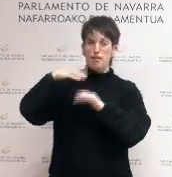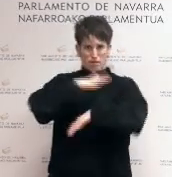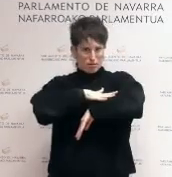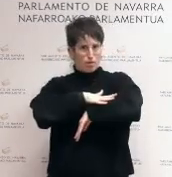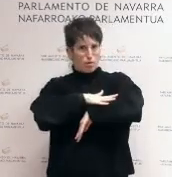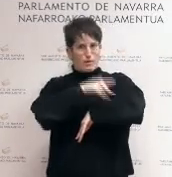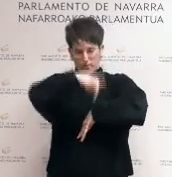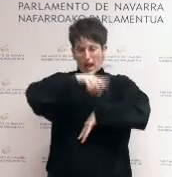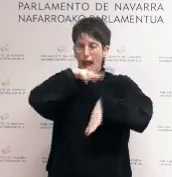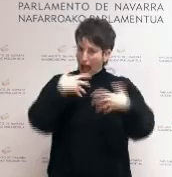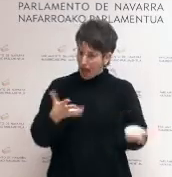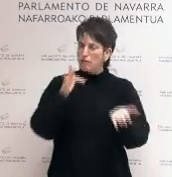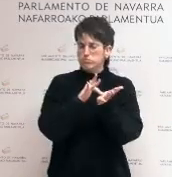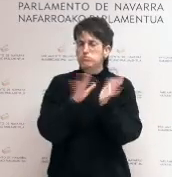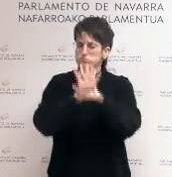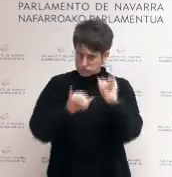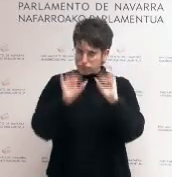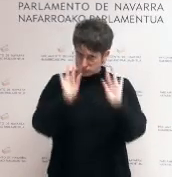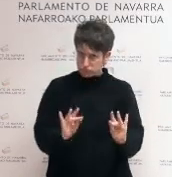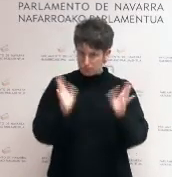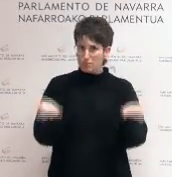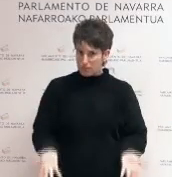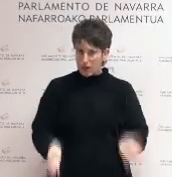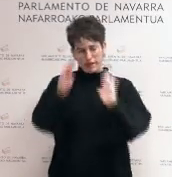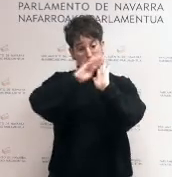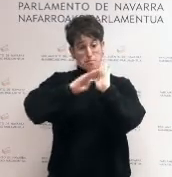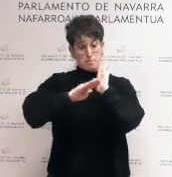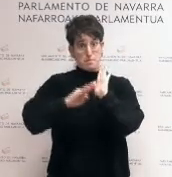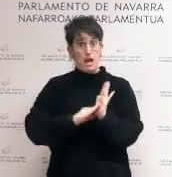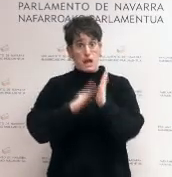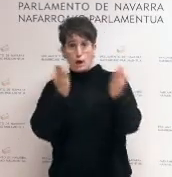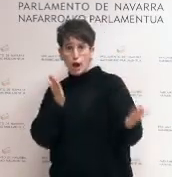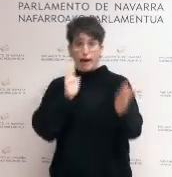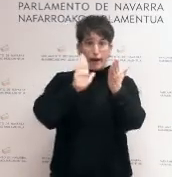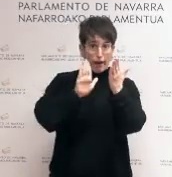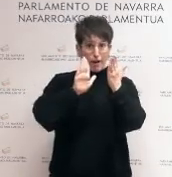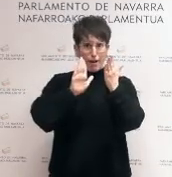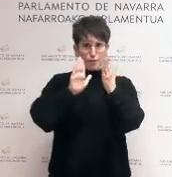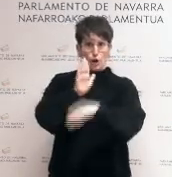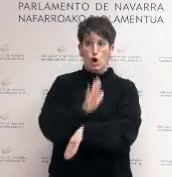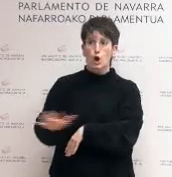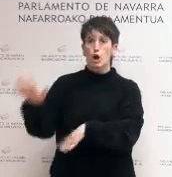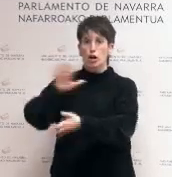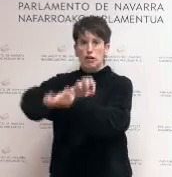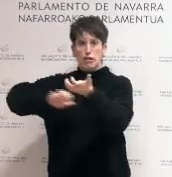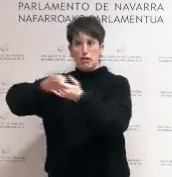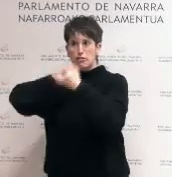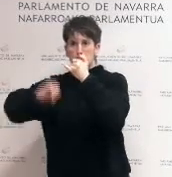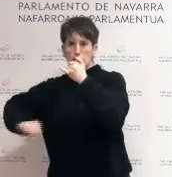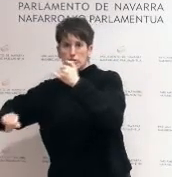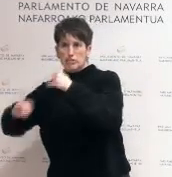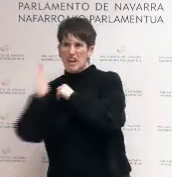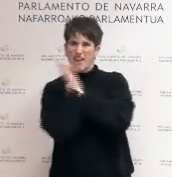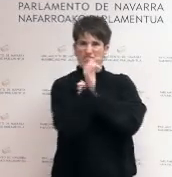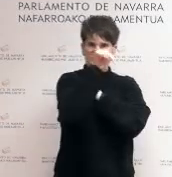vamos a convalidar, las medidas aprobadas para hacer frente a los efectos de la crisis en Oriente Medio, pensaríamos que esta